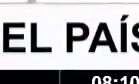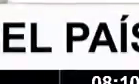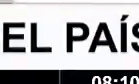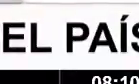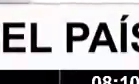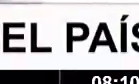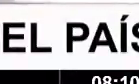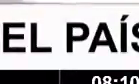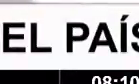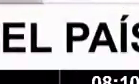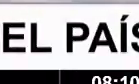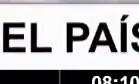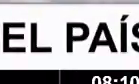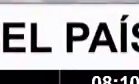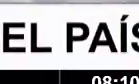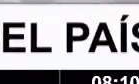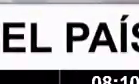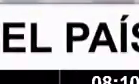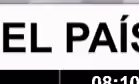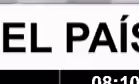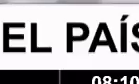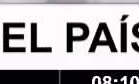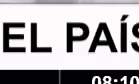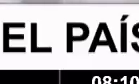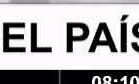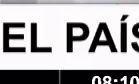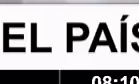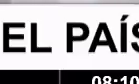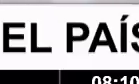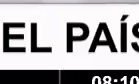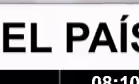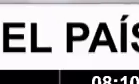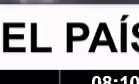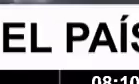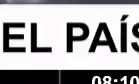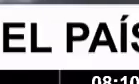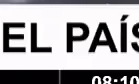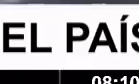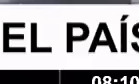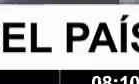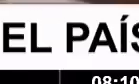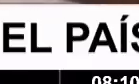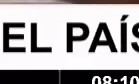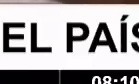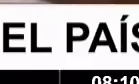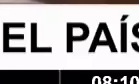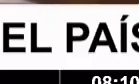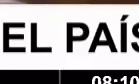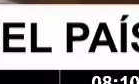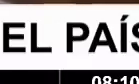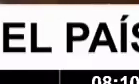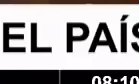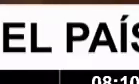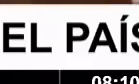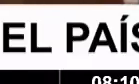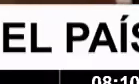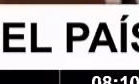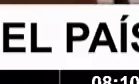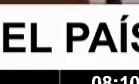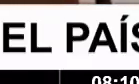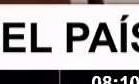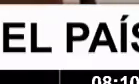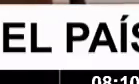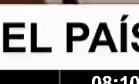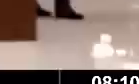del CAE. Pero la zona del CAE es donde están los pacientes que van a controlarse, o sea, no son los pacientes que vienen de gravedad. Destacar que este lunes se realizaron las pruebas de la